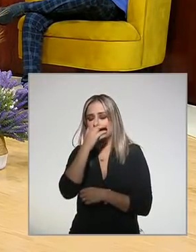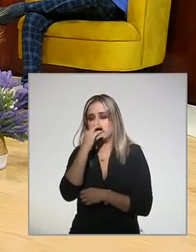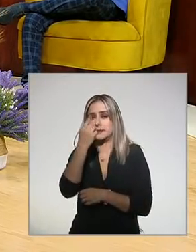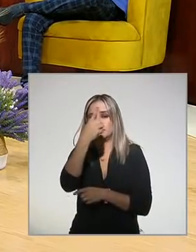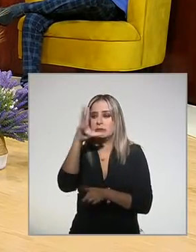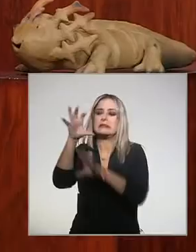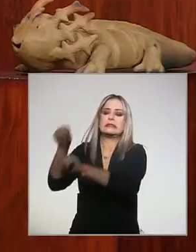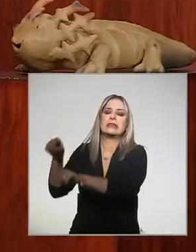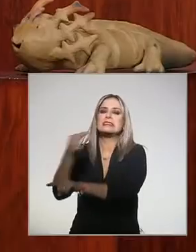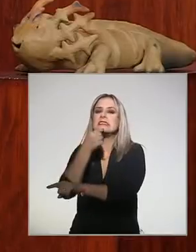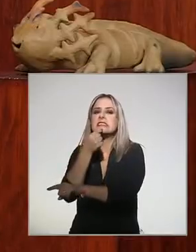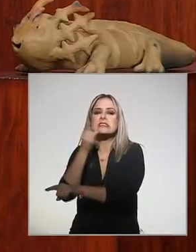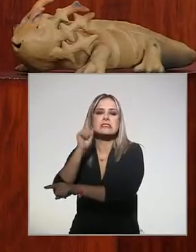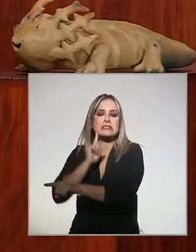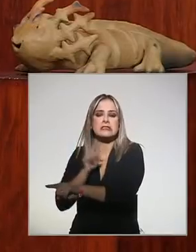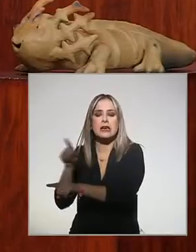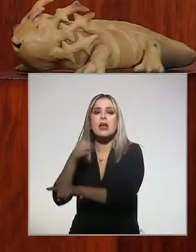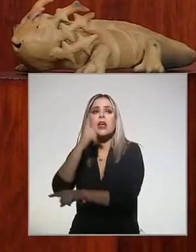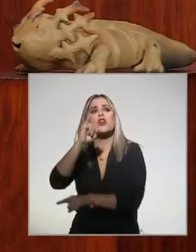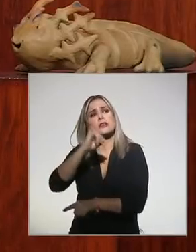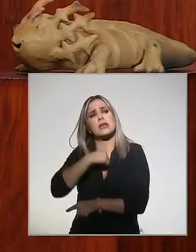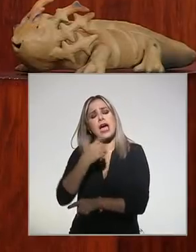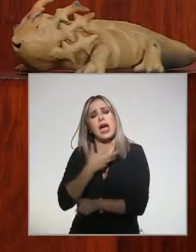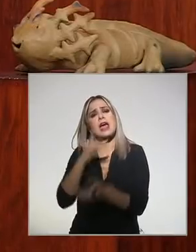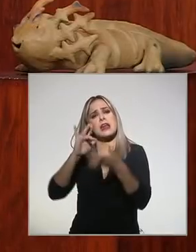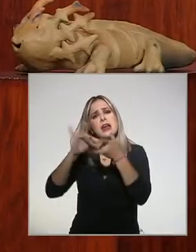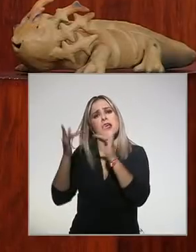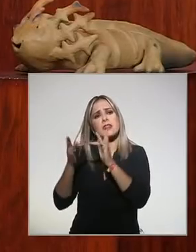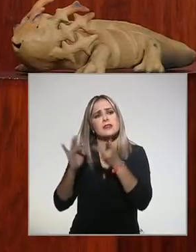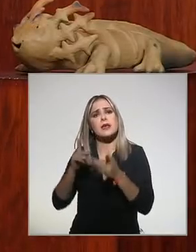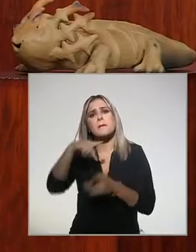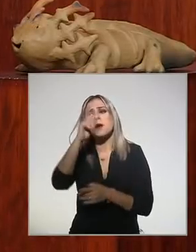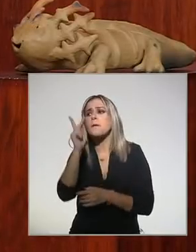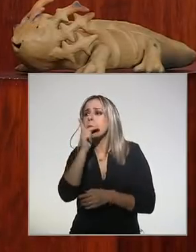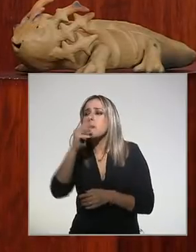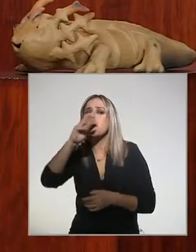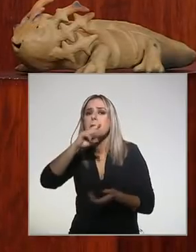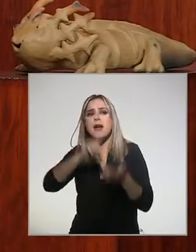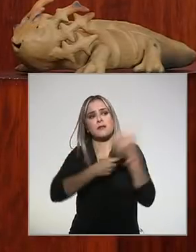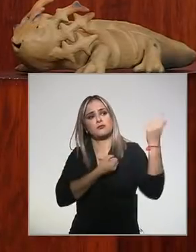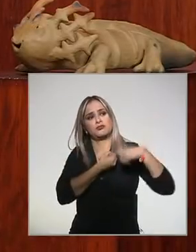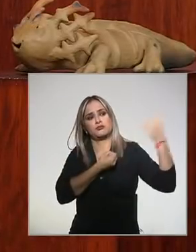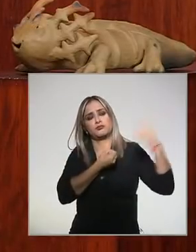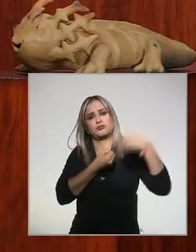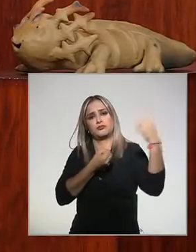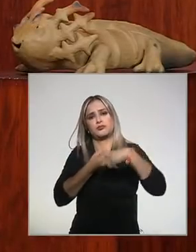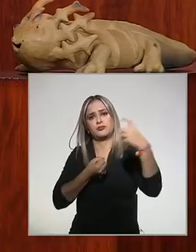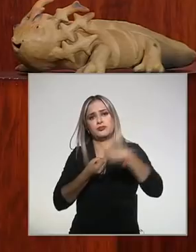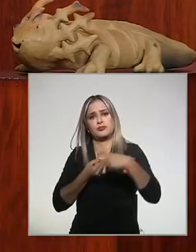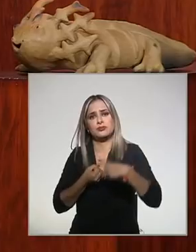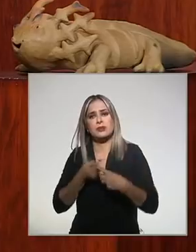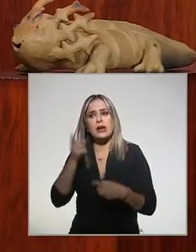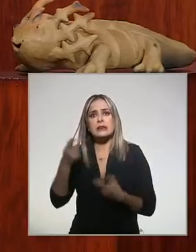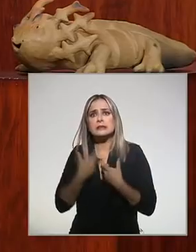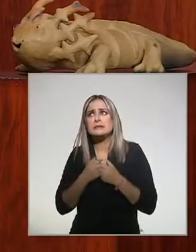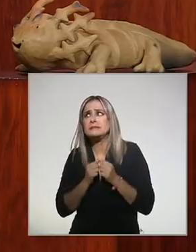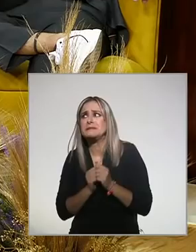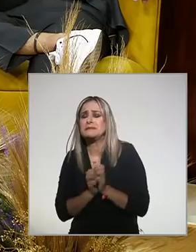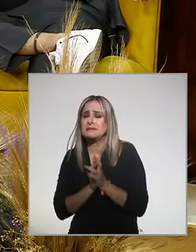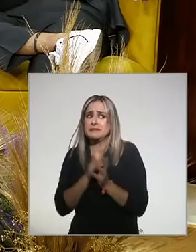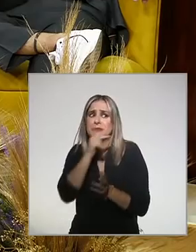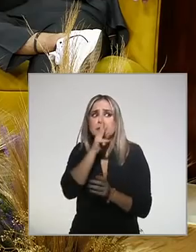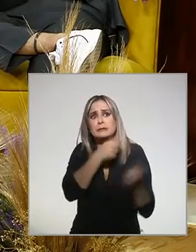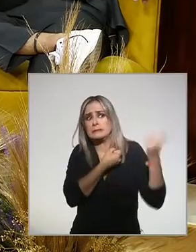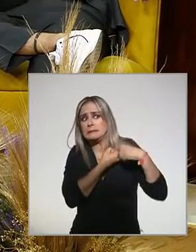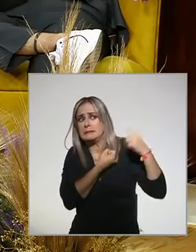de una de las niñas, es que sí tengo redes sociodigitales, pero mis papás me siguen en todas. Y como lo decía con mucha angustia incluso, ¿no?